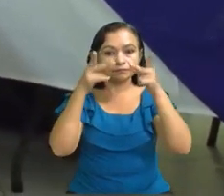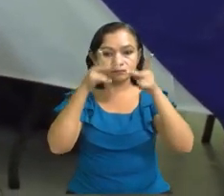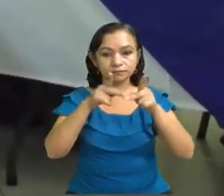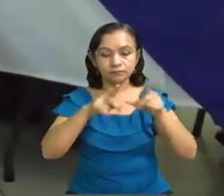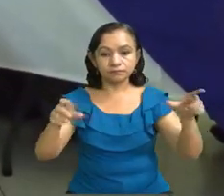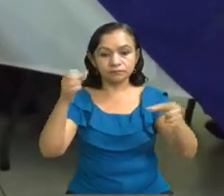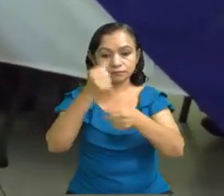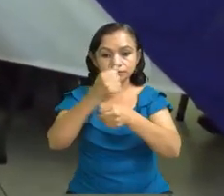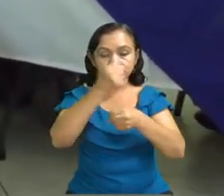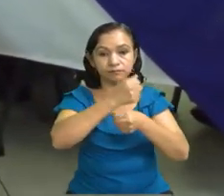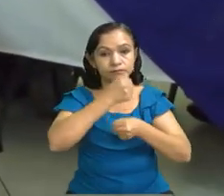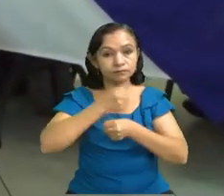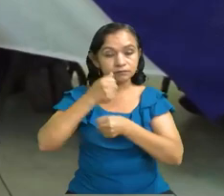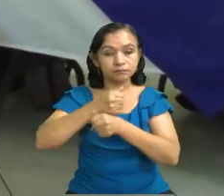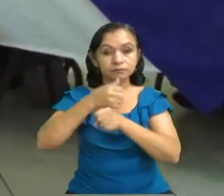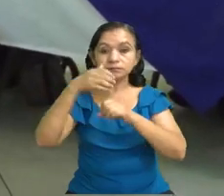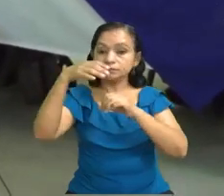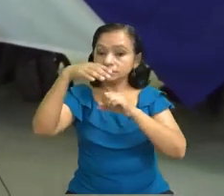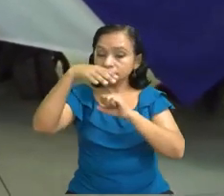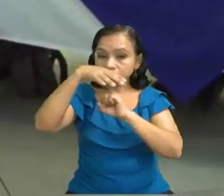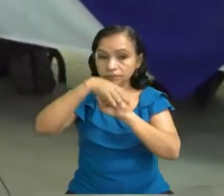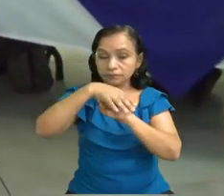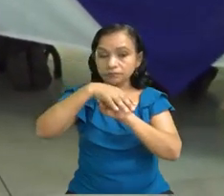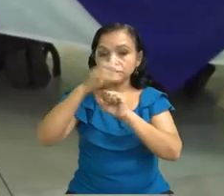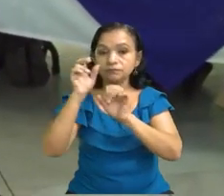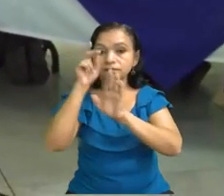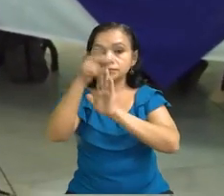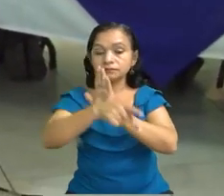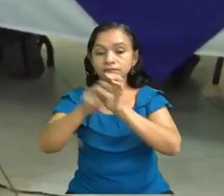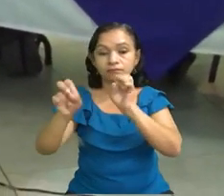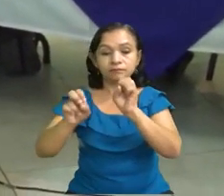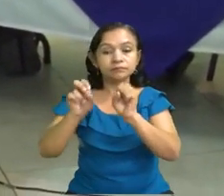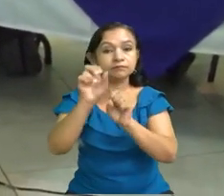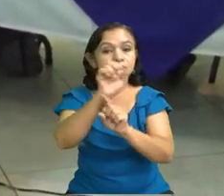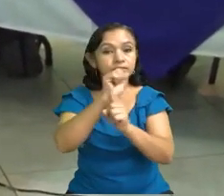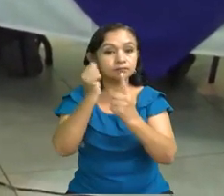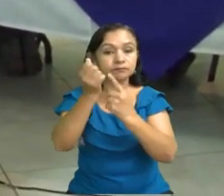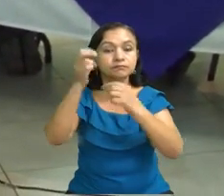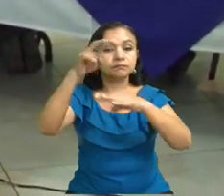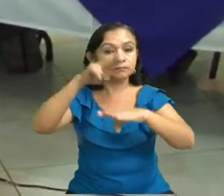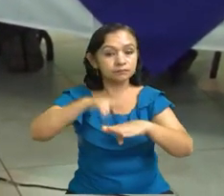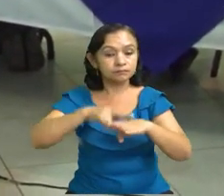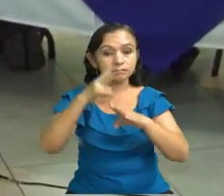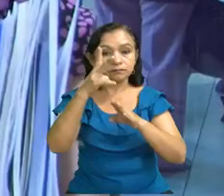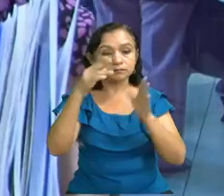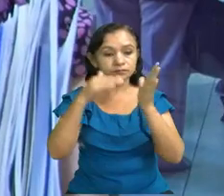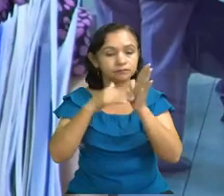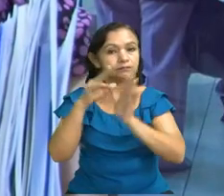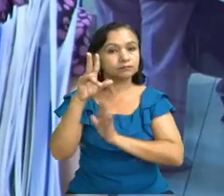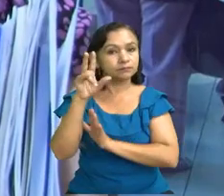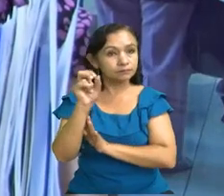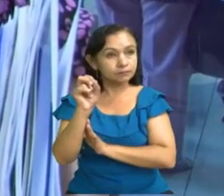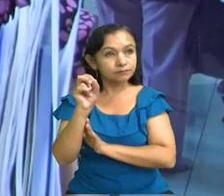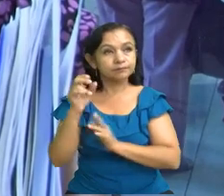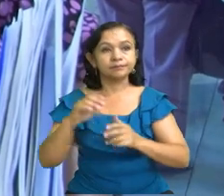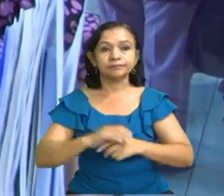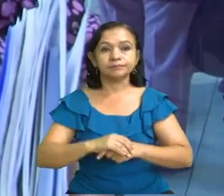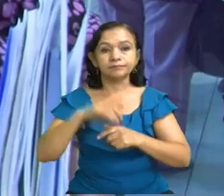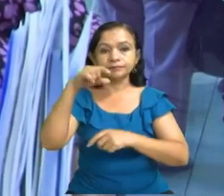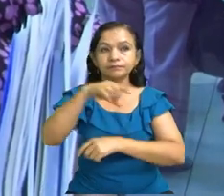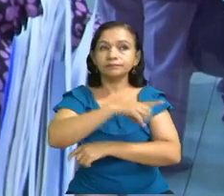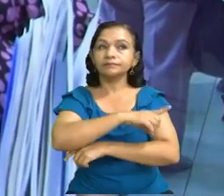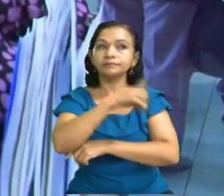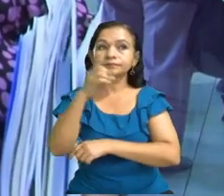de la Comisión de Asuntos Exteriores de la Asamblea Nacional para este 2020. De manera que el día de hoy